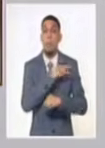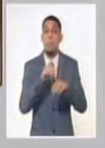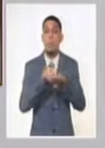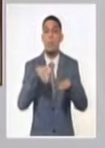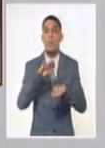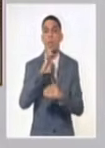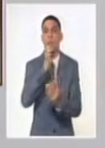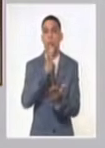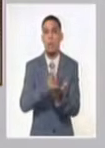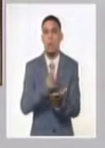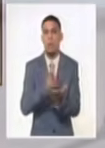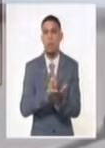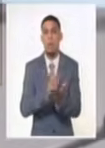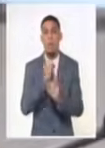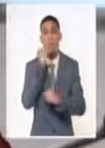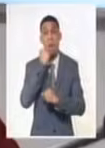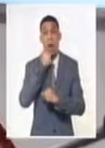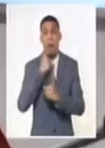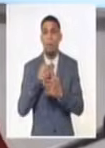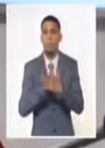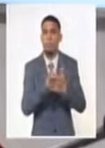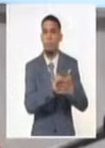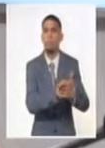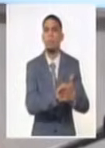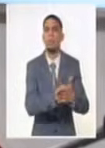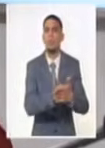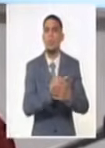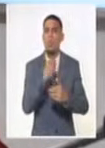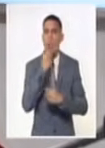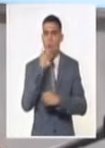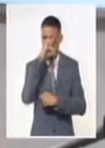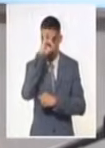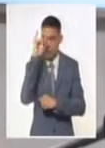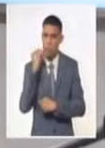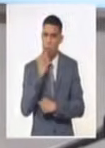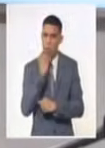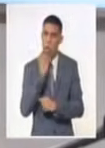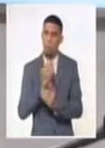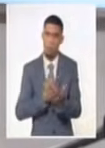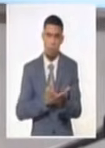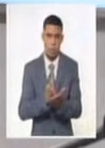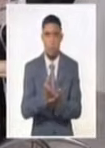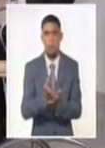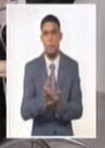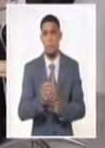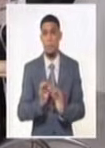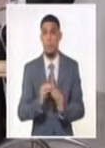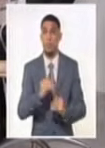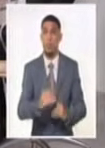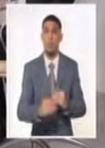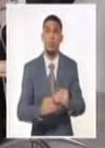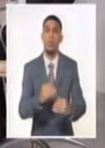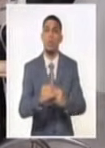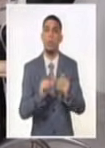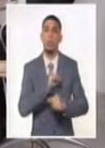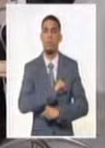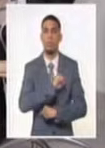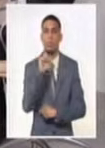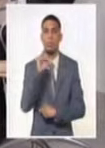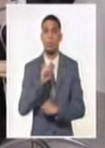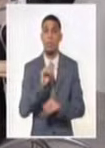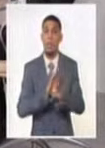más nos impulsa y nos hace pensar en que puede seguir siendo y será un proceso exitoso, defendiendo la